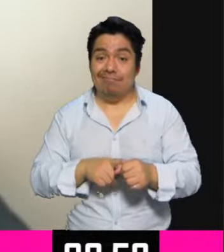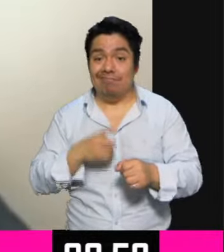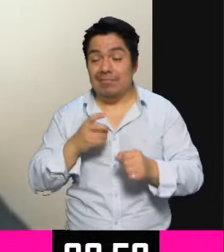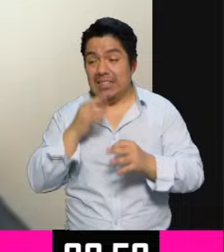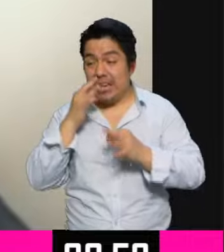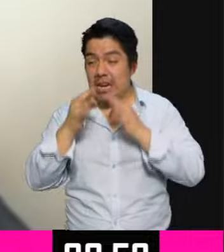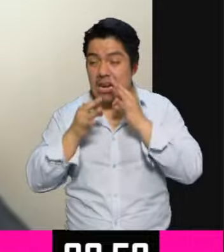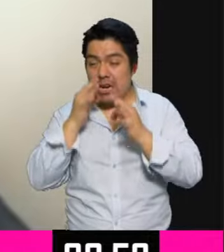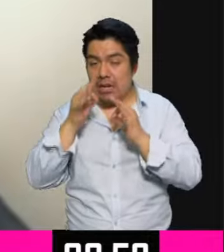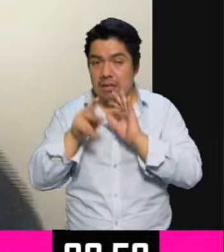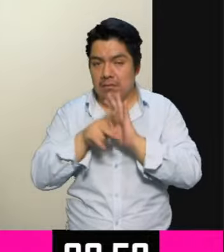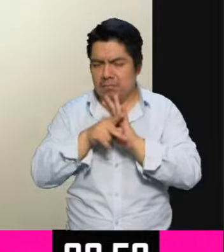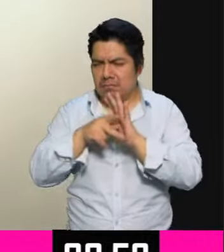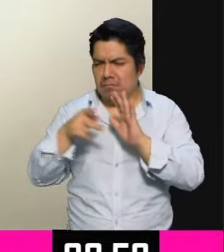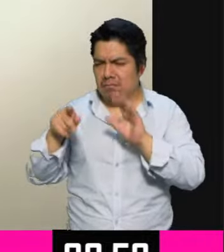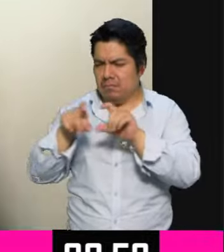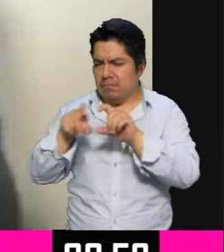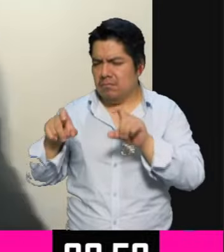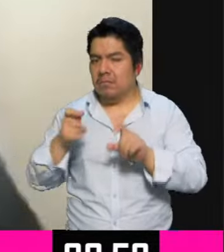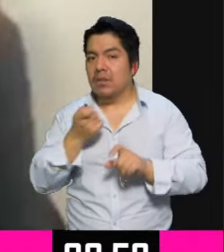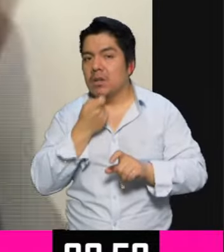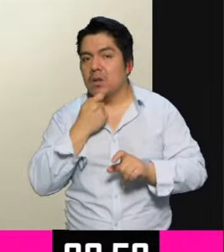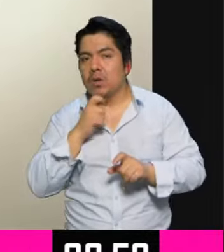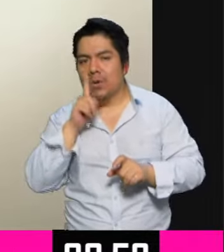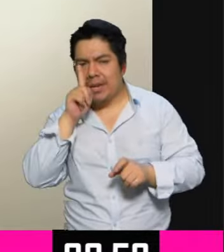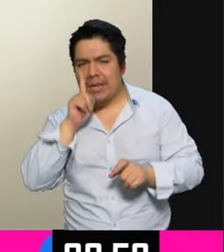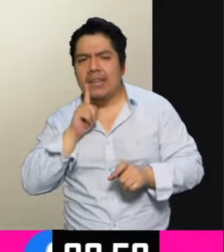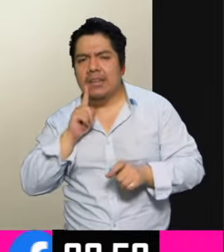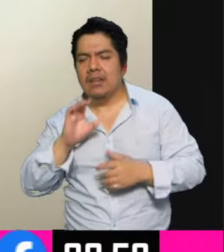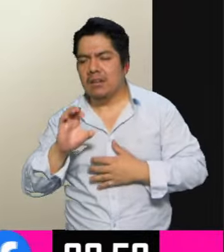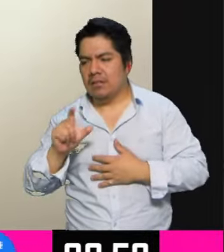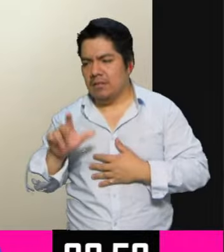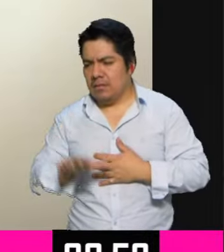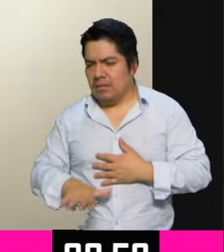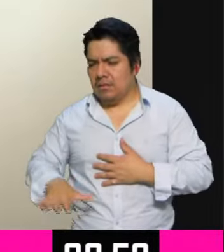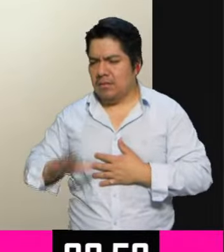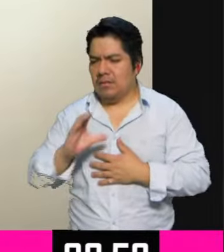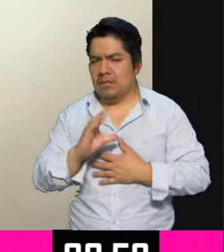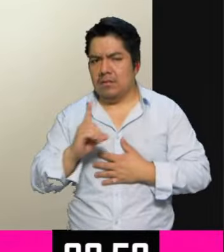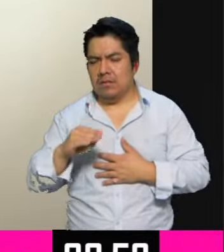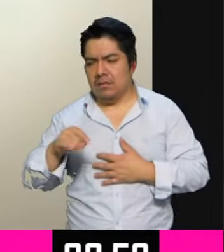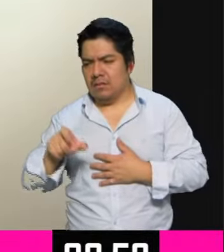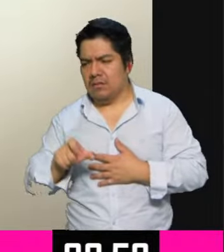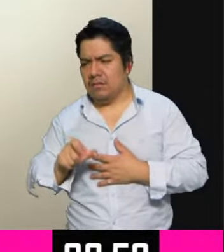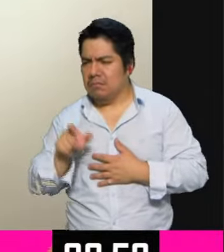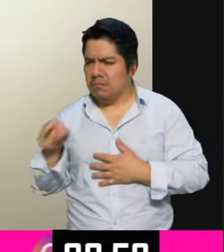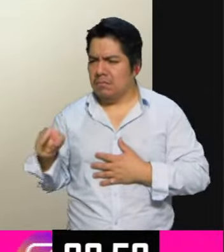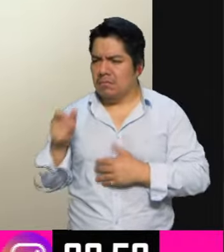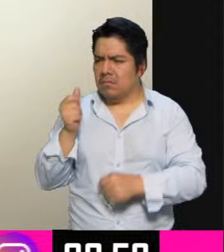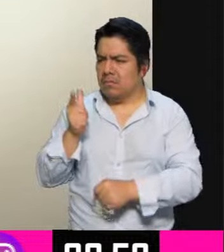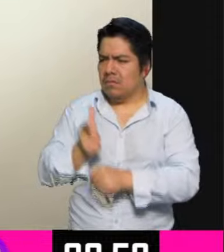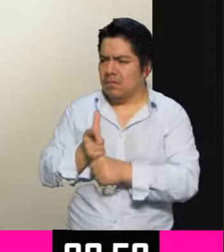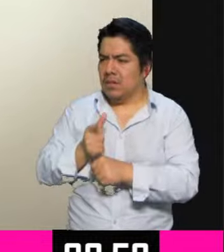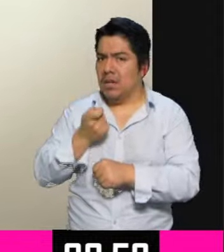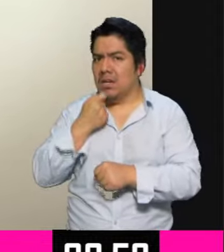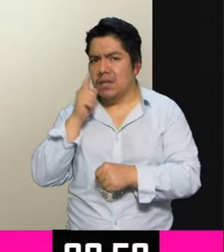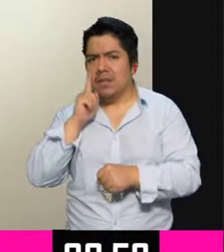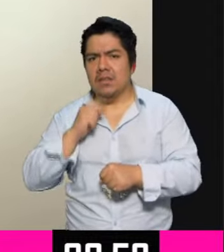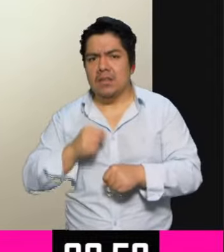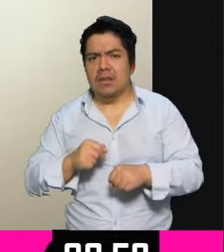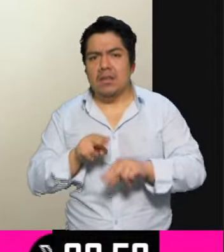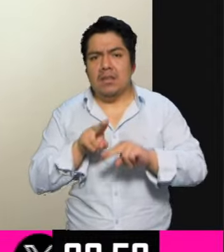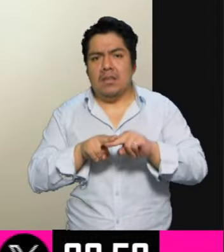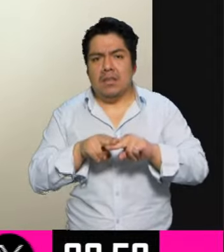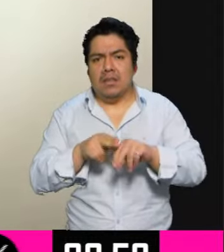periódico es este encontrar una niñita en una colonia de la Ciudad de México que tenía estaba amarrada y tenía